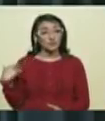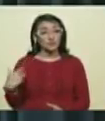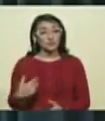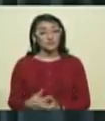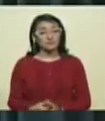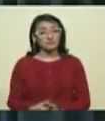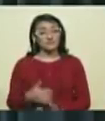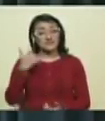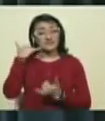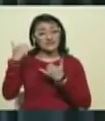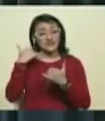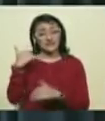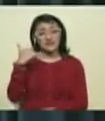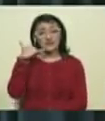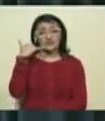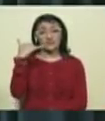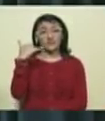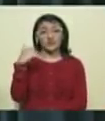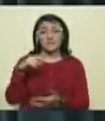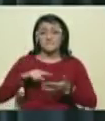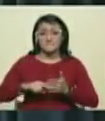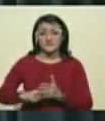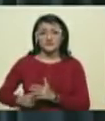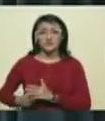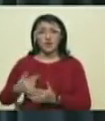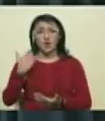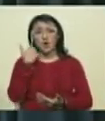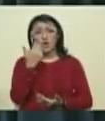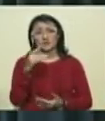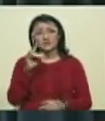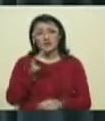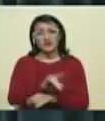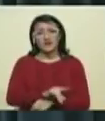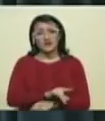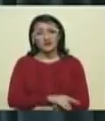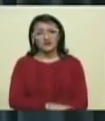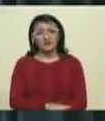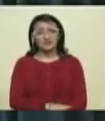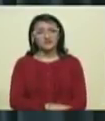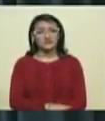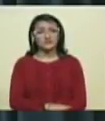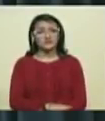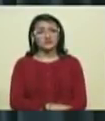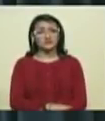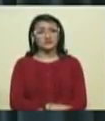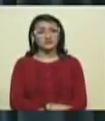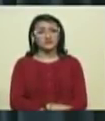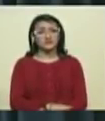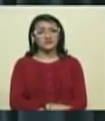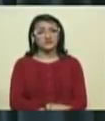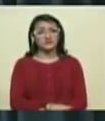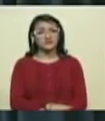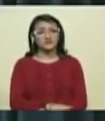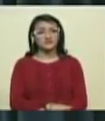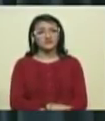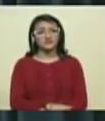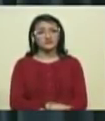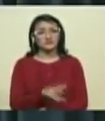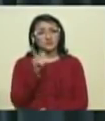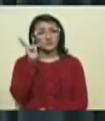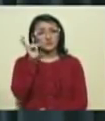llamadas telefónicas, mire qué presiones groseras, brutales, mire qué insultos. Una vez se